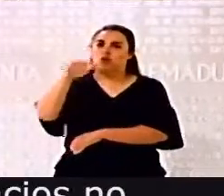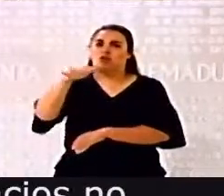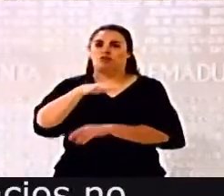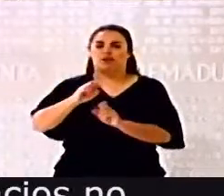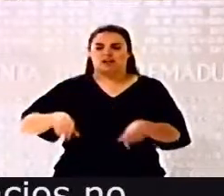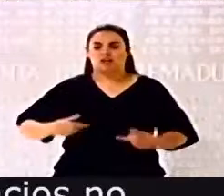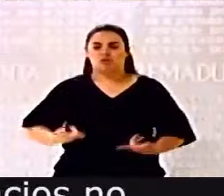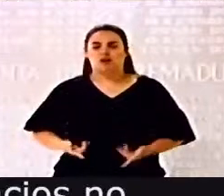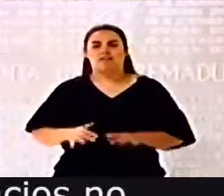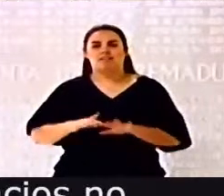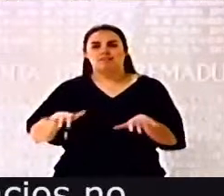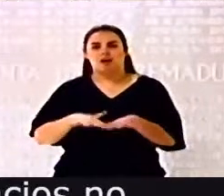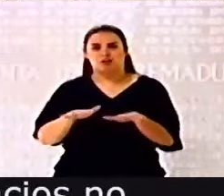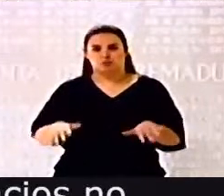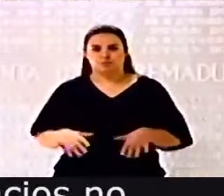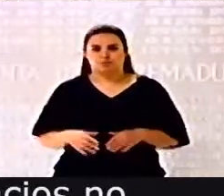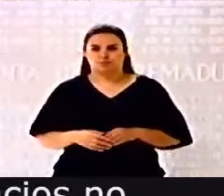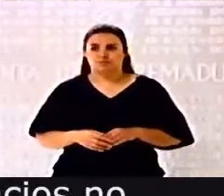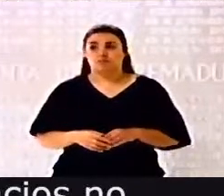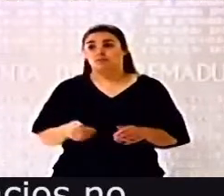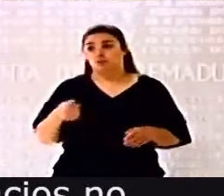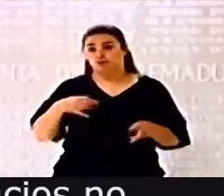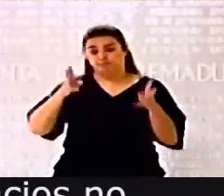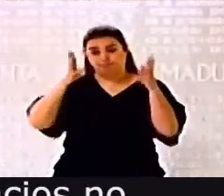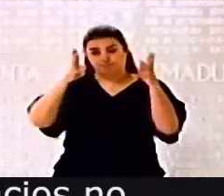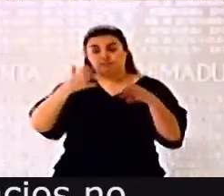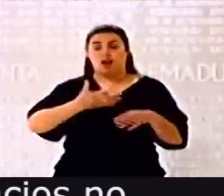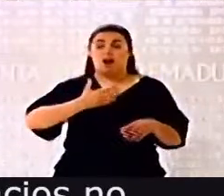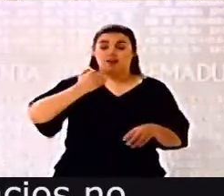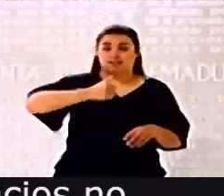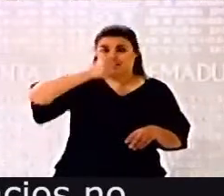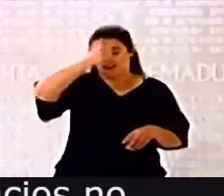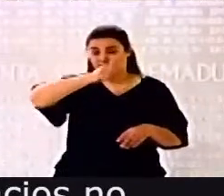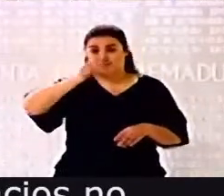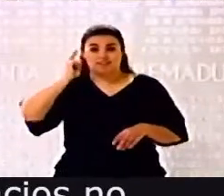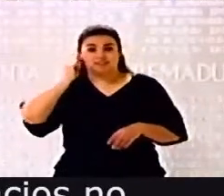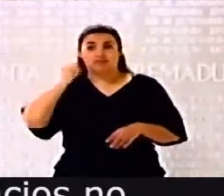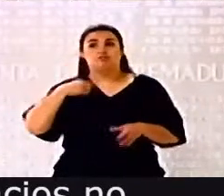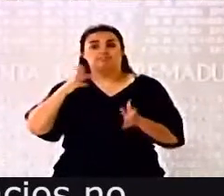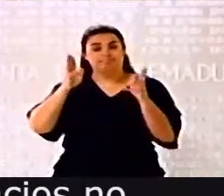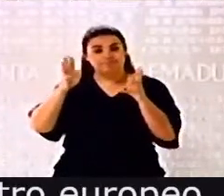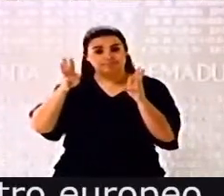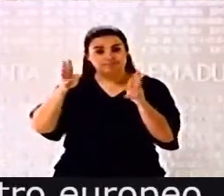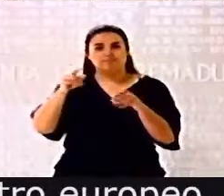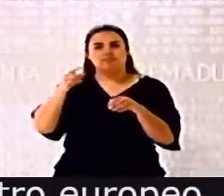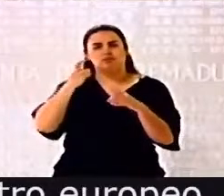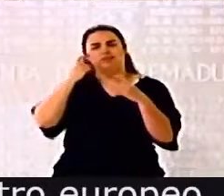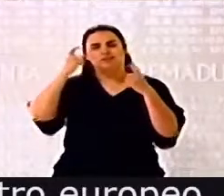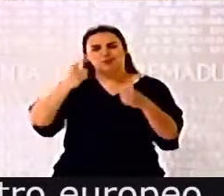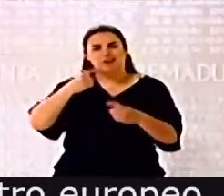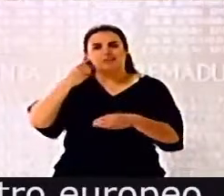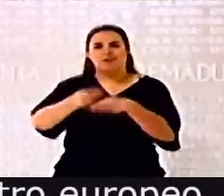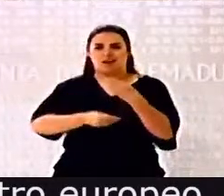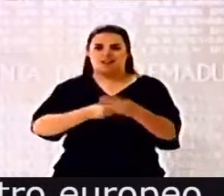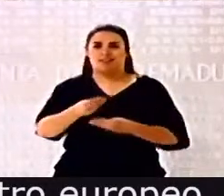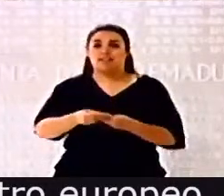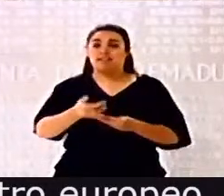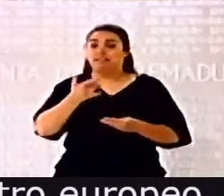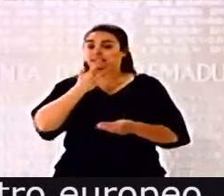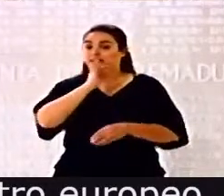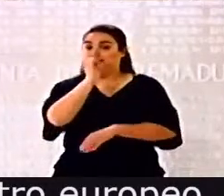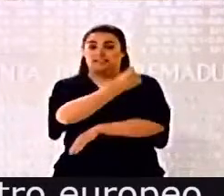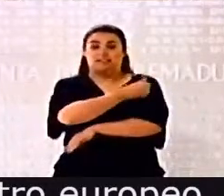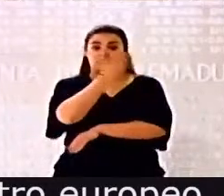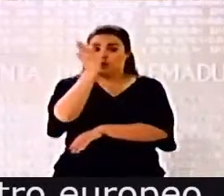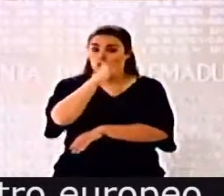Baño. Y yo les recomiendo a los alcaldes y a las alcaldesas que hagan el esfuerzo, si no lo están